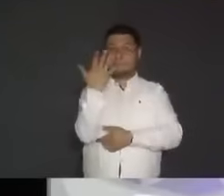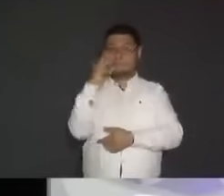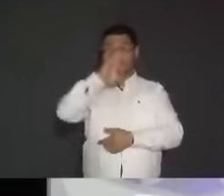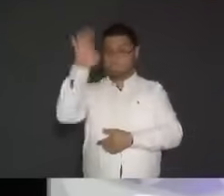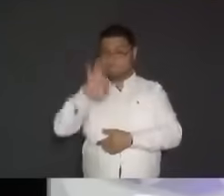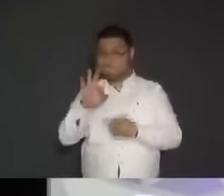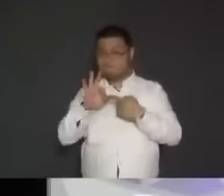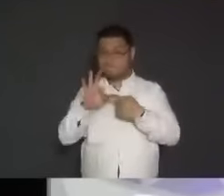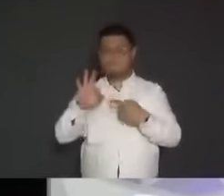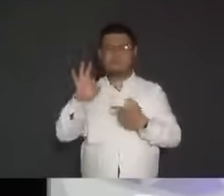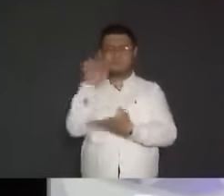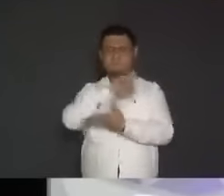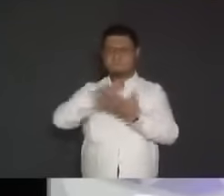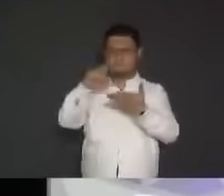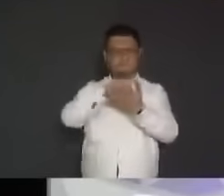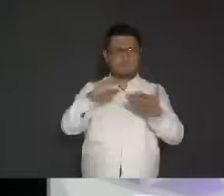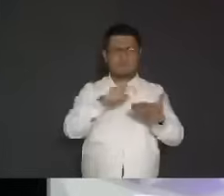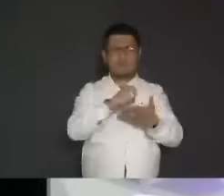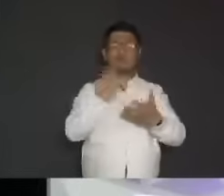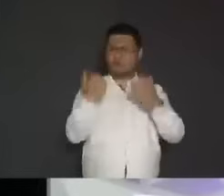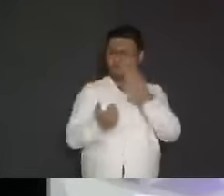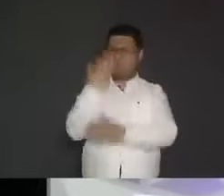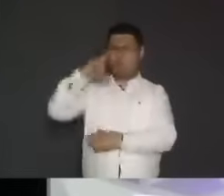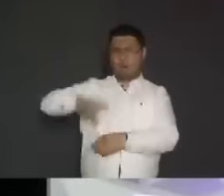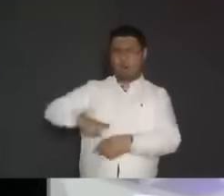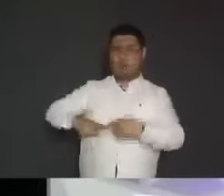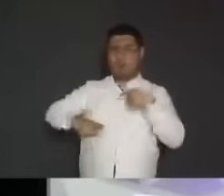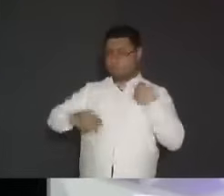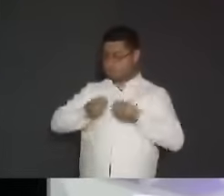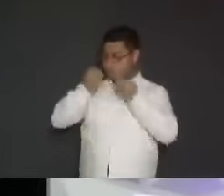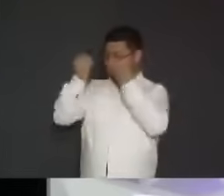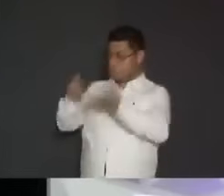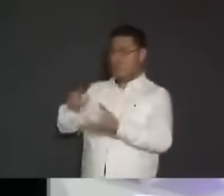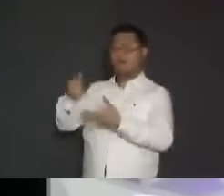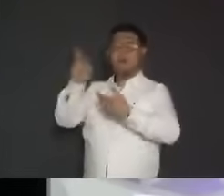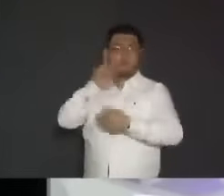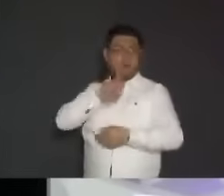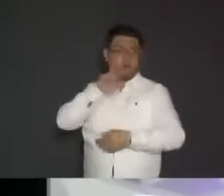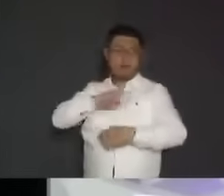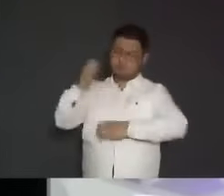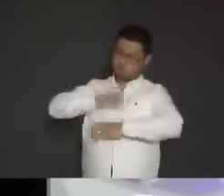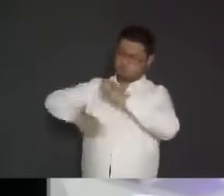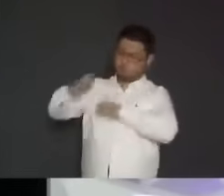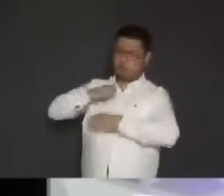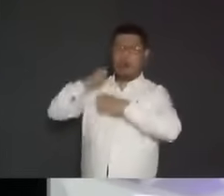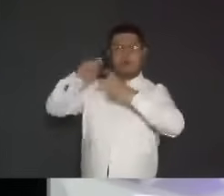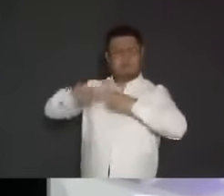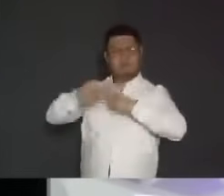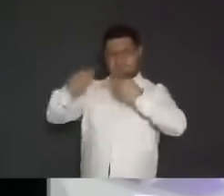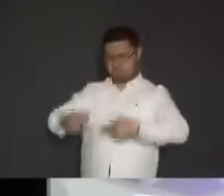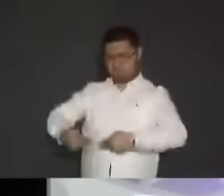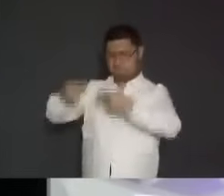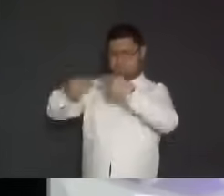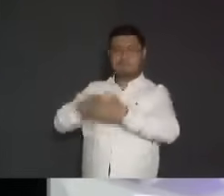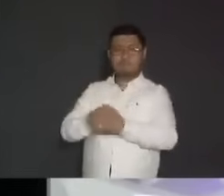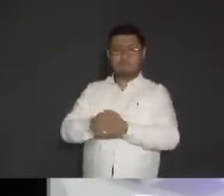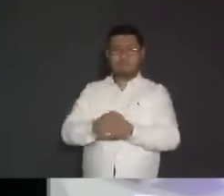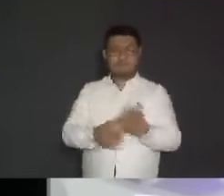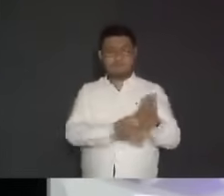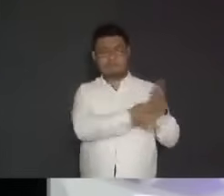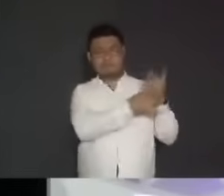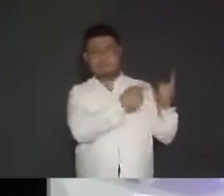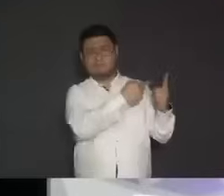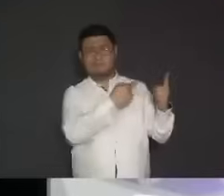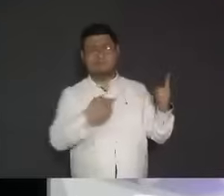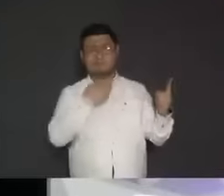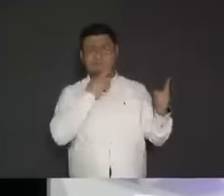de todas las compras del nuevo gobierno ciudadano serán para empresarias y emprendedoras. Cuando Renan habla de desarrollo,